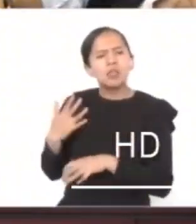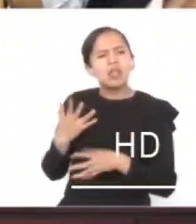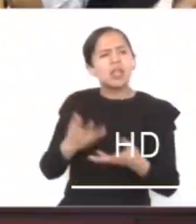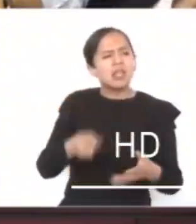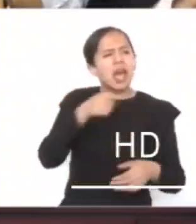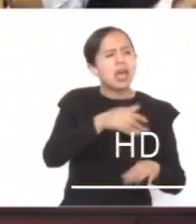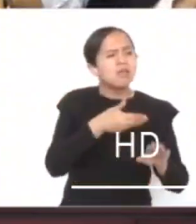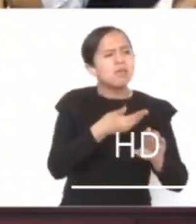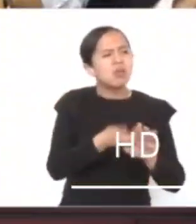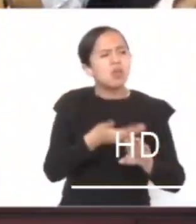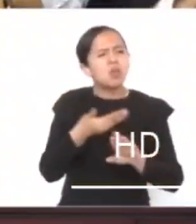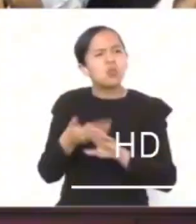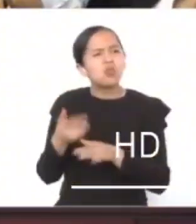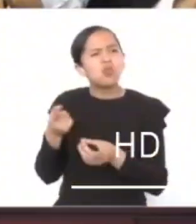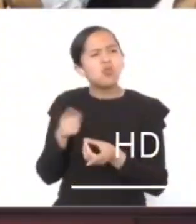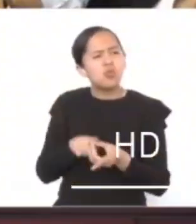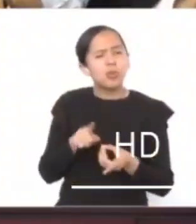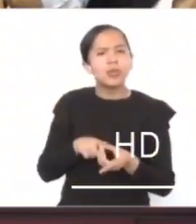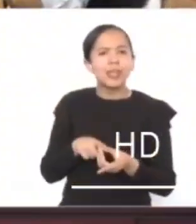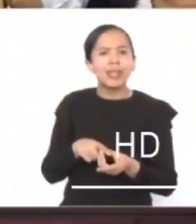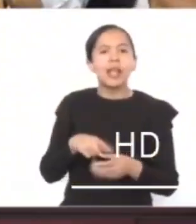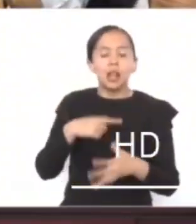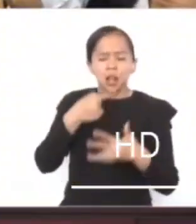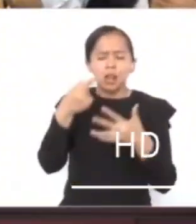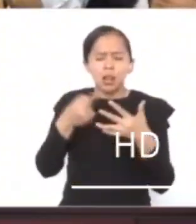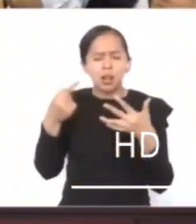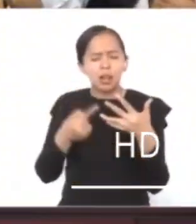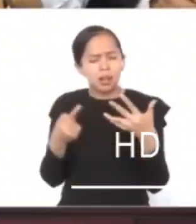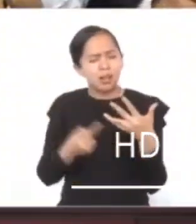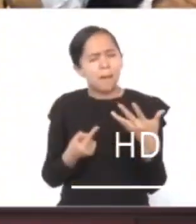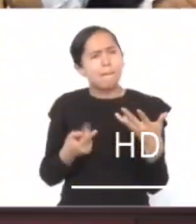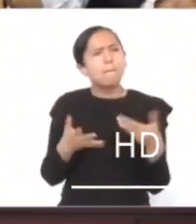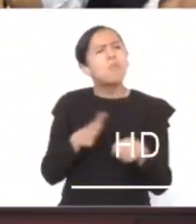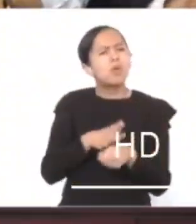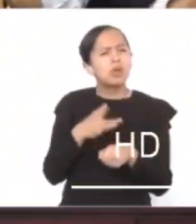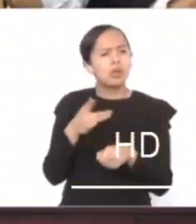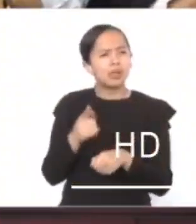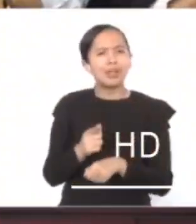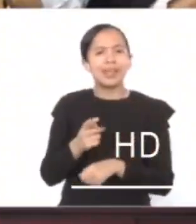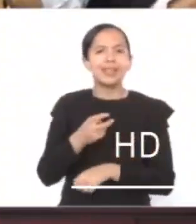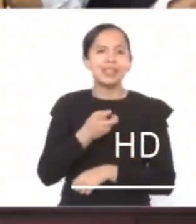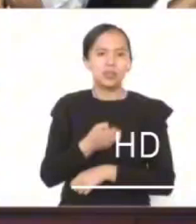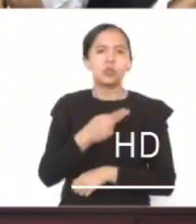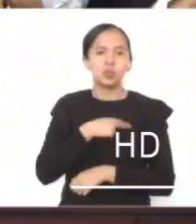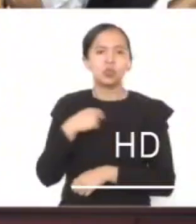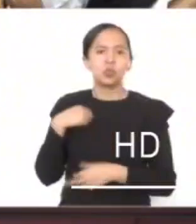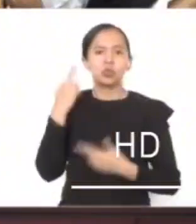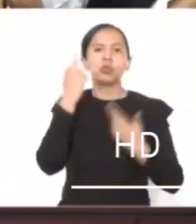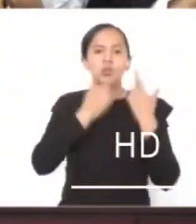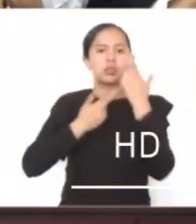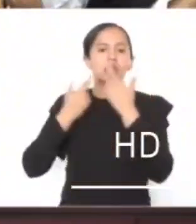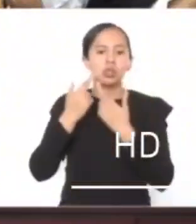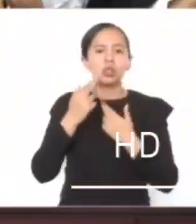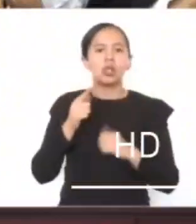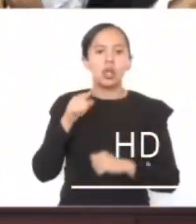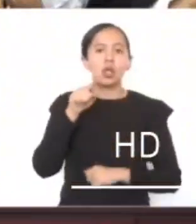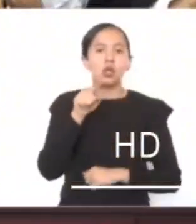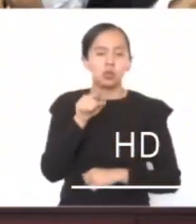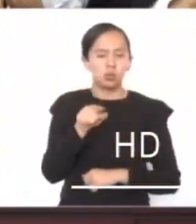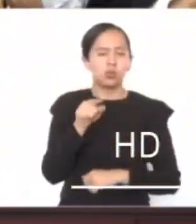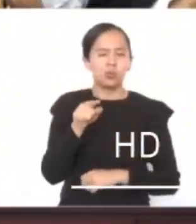las causas por las cuales esto ha ocurrido. Si tú lo ves en